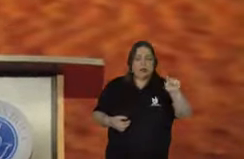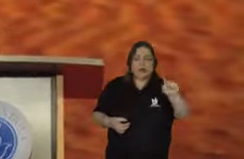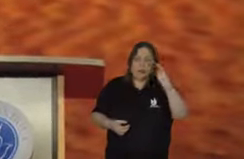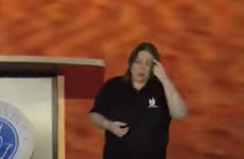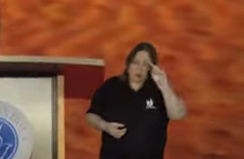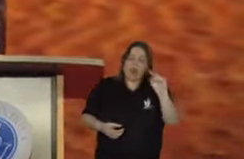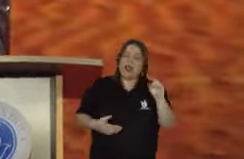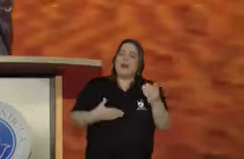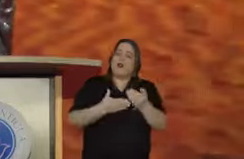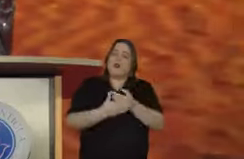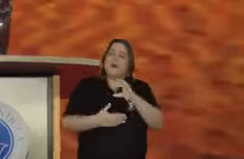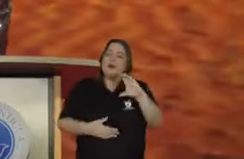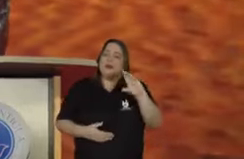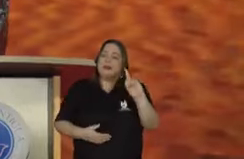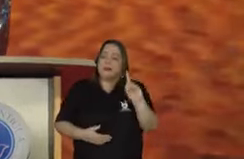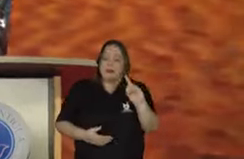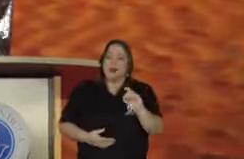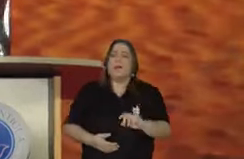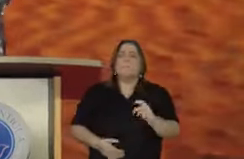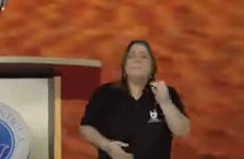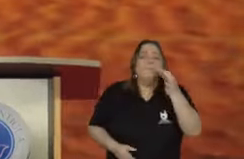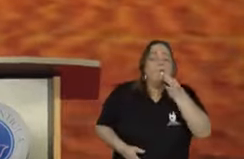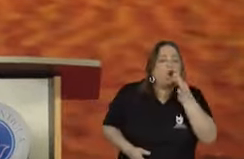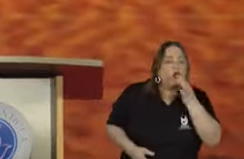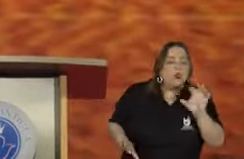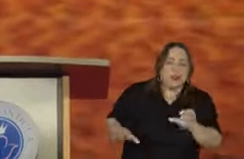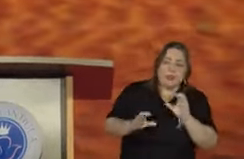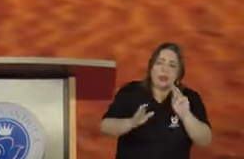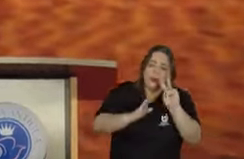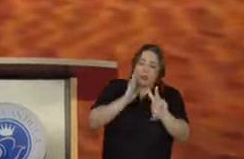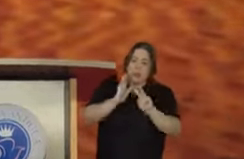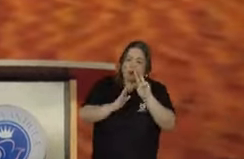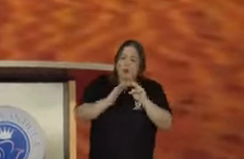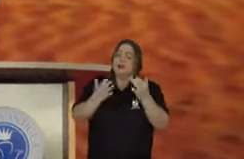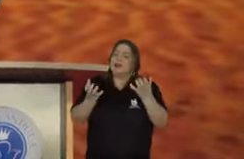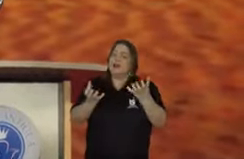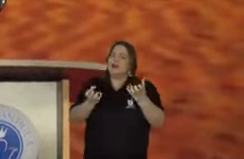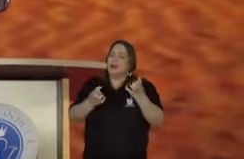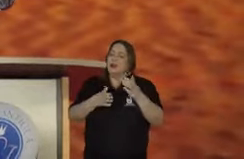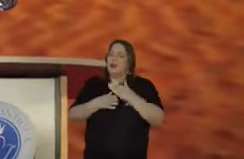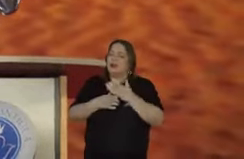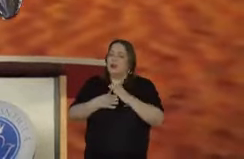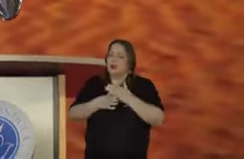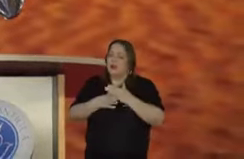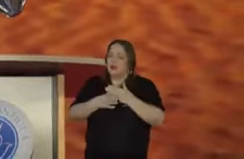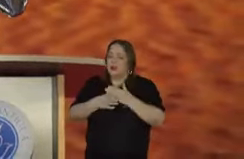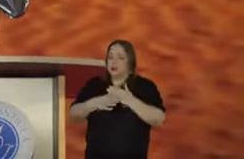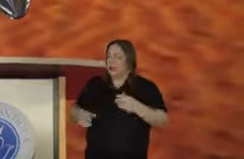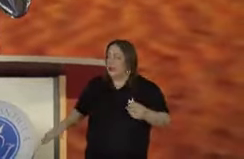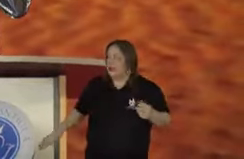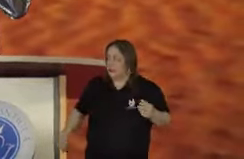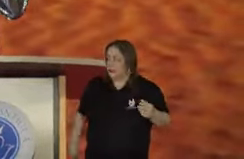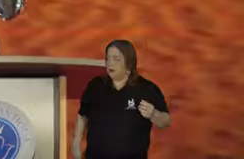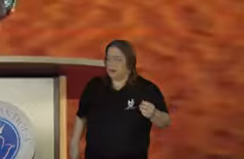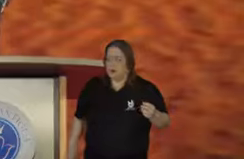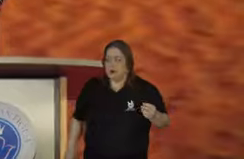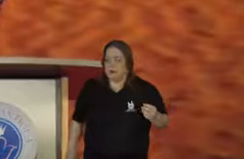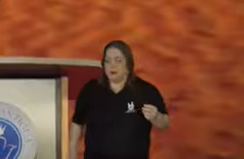de Samuel Hernández. Vamos a hacer el video, me dijo estos días. Y la quiero compartir con ustedes, titulada El Desierto. ¿Hay alguien que ha pasado